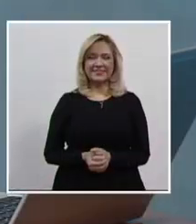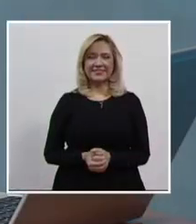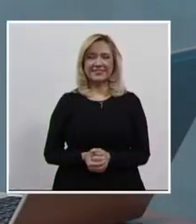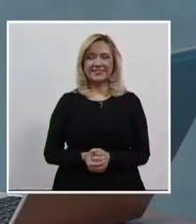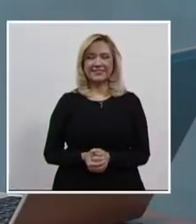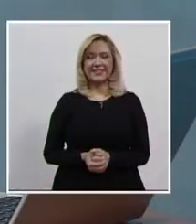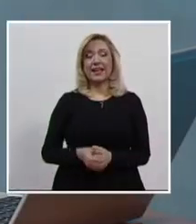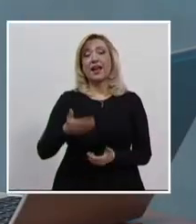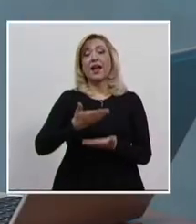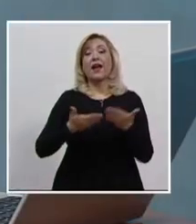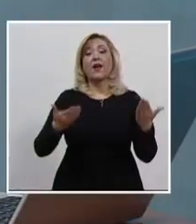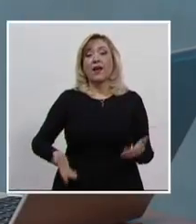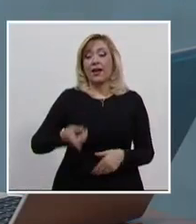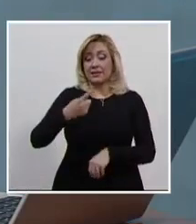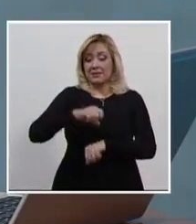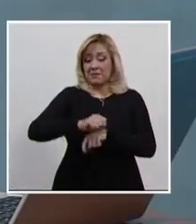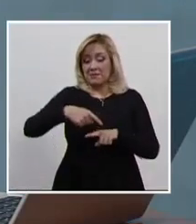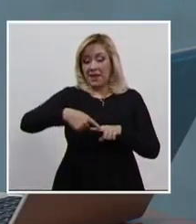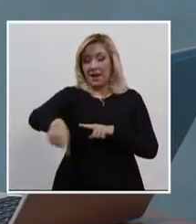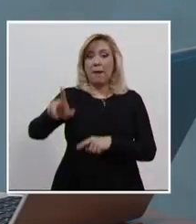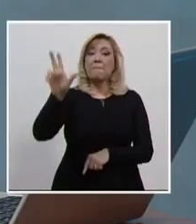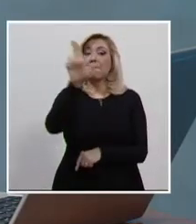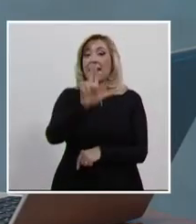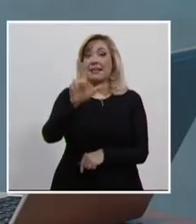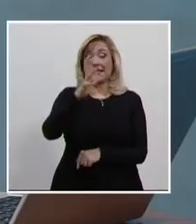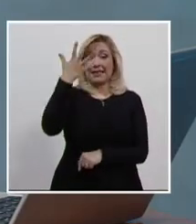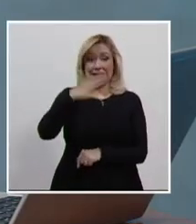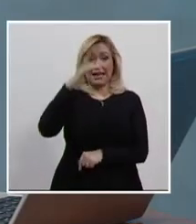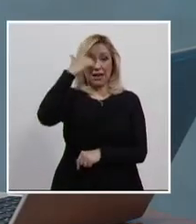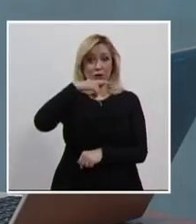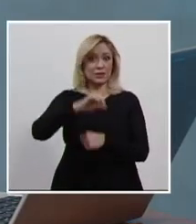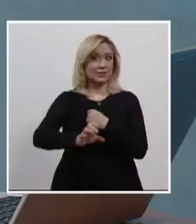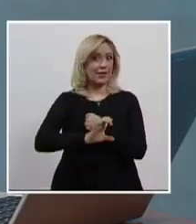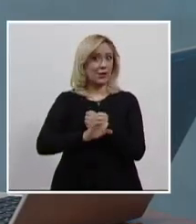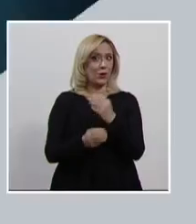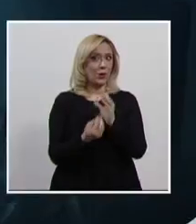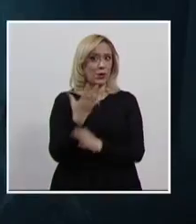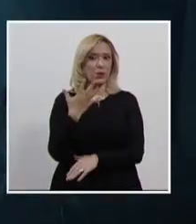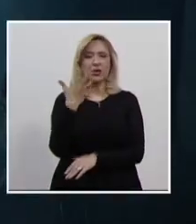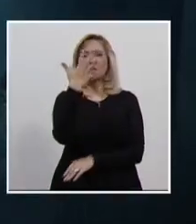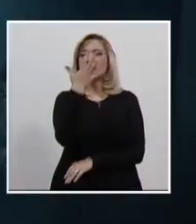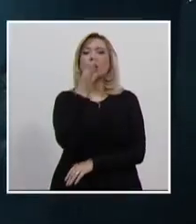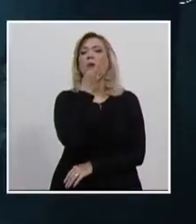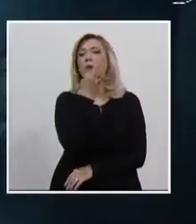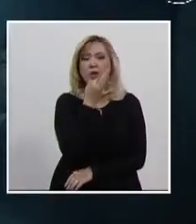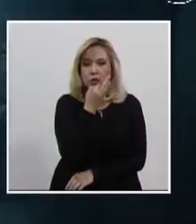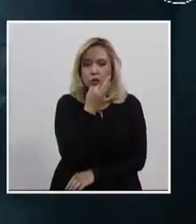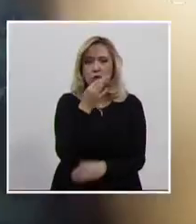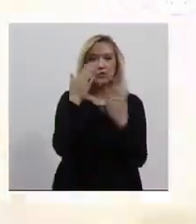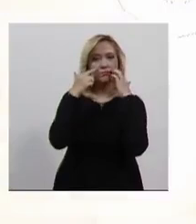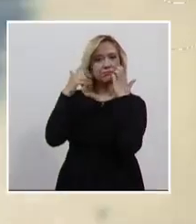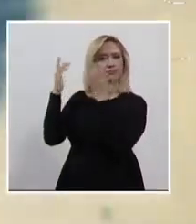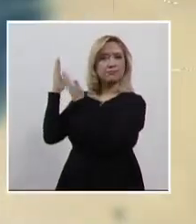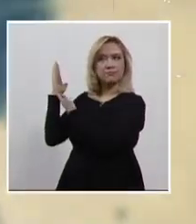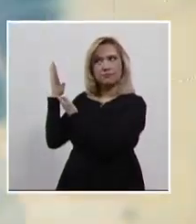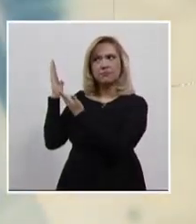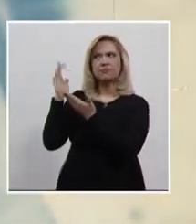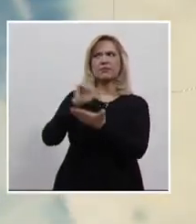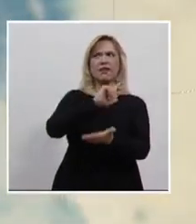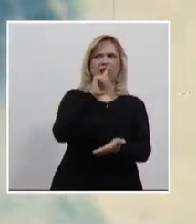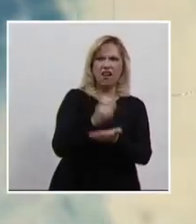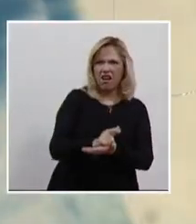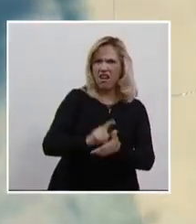Y a los estrenos de la semana, el próximo martes a las 10 de la noche, con 5 minutos en Miradas a la Justicia, se abordará el